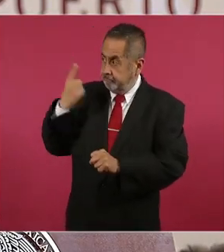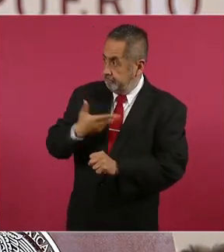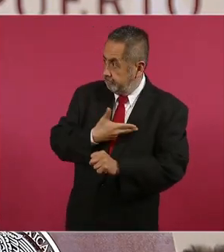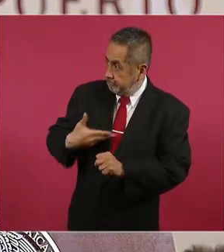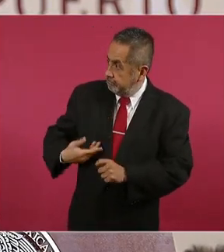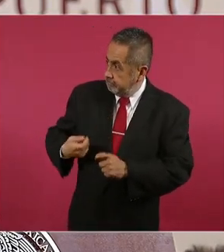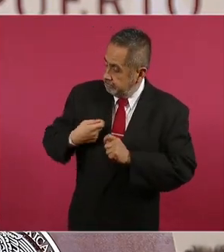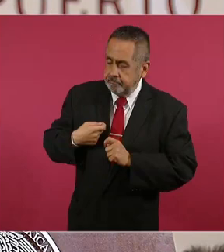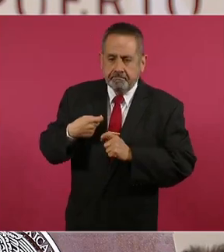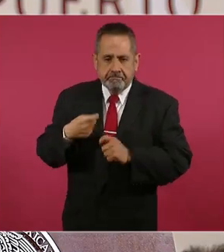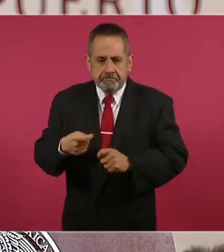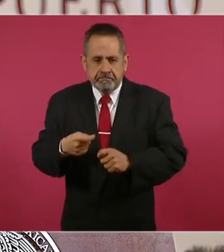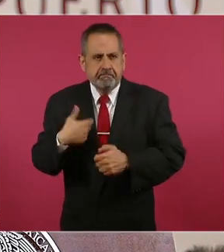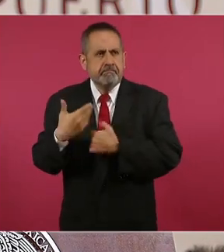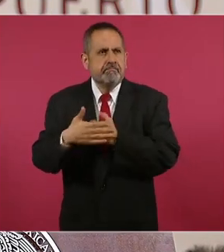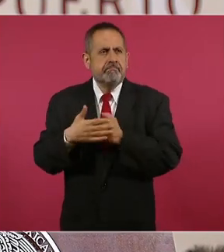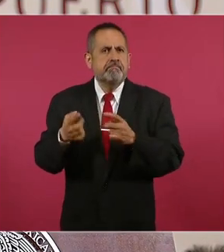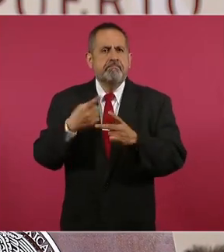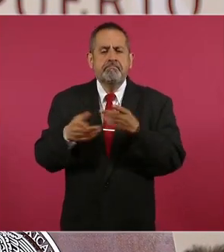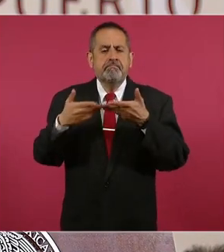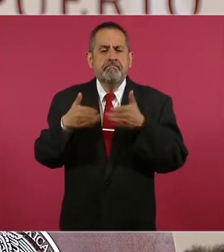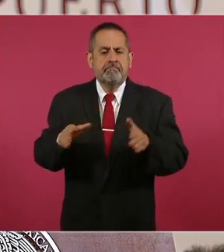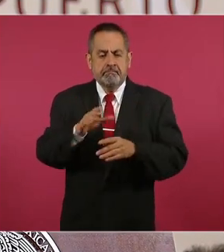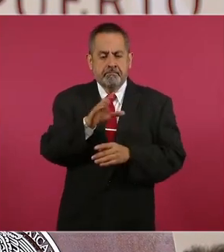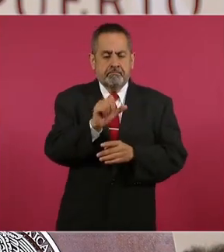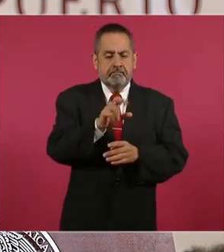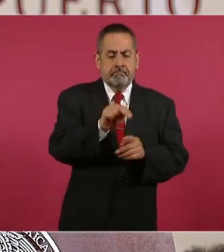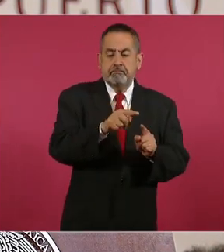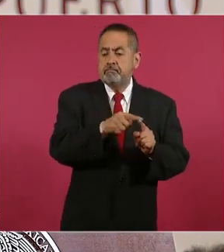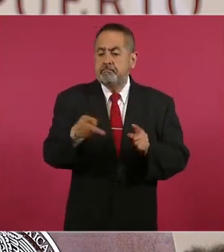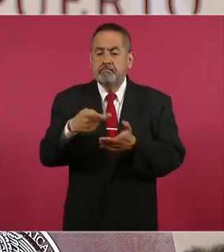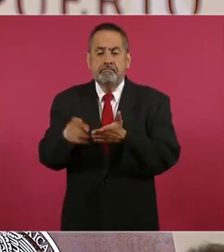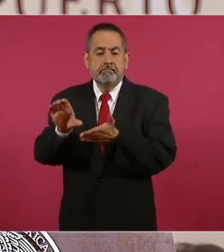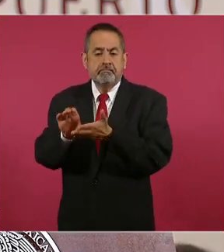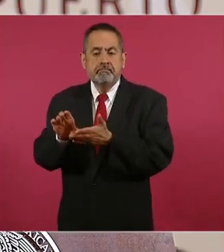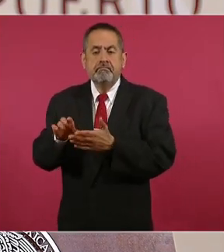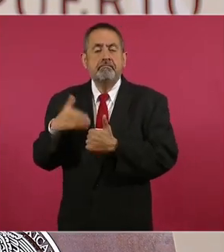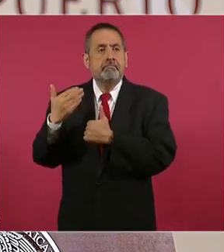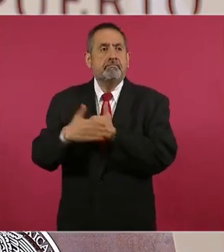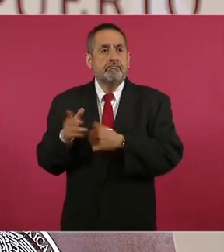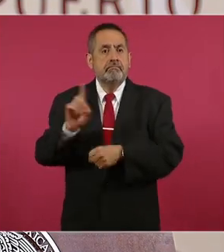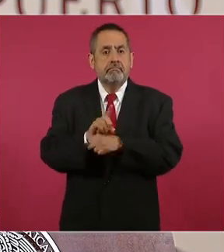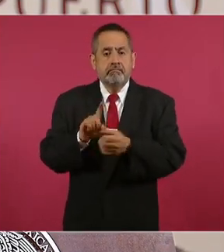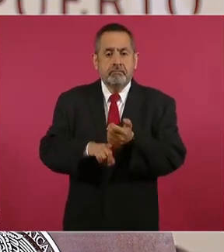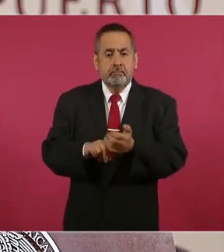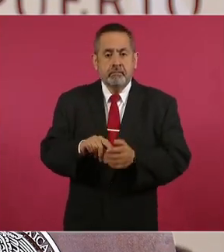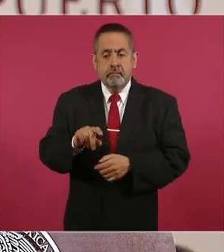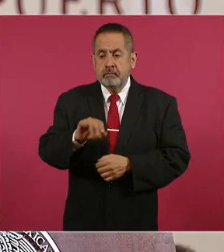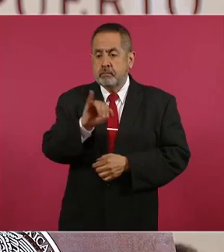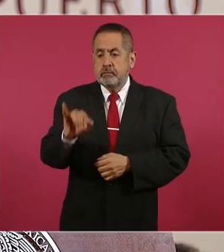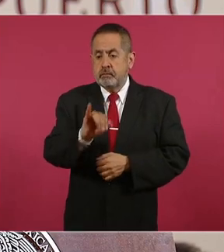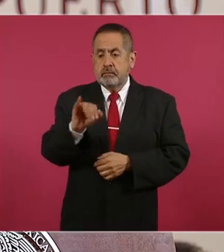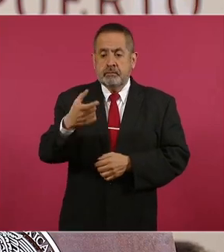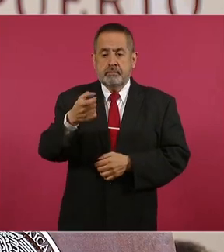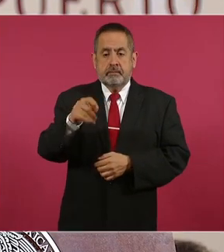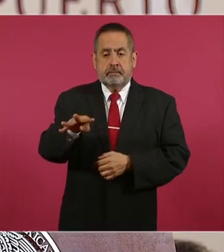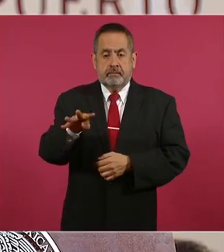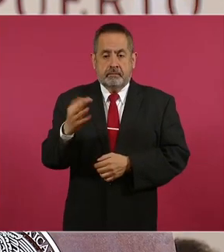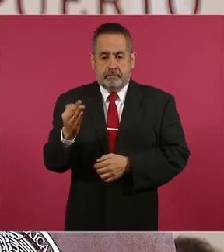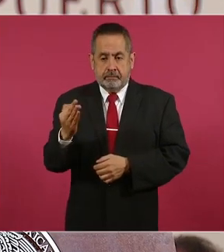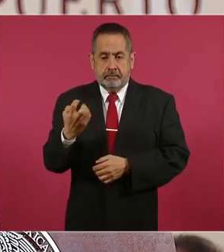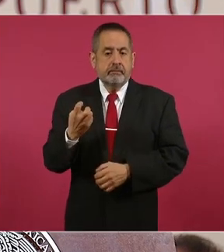tiene considerado aperturar la vía férrea Cancún-Playa del Carmen el próximo jueves 29 de febrero del presente